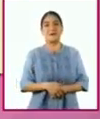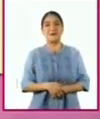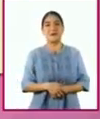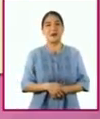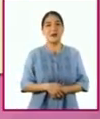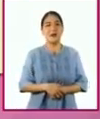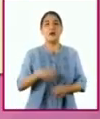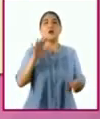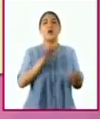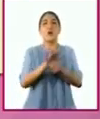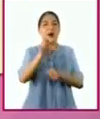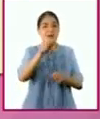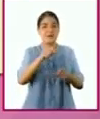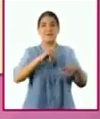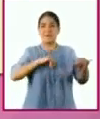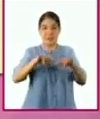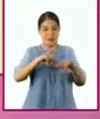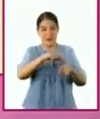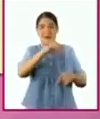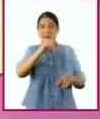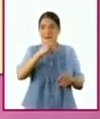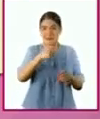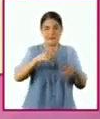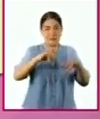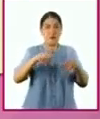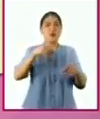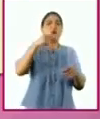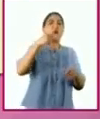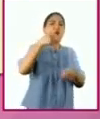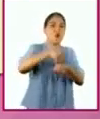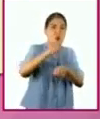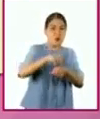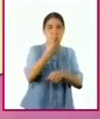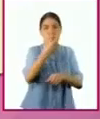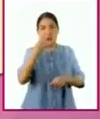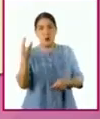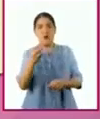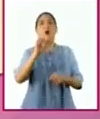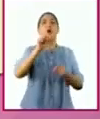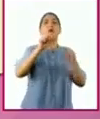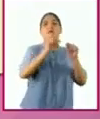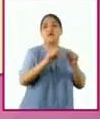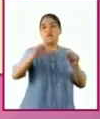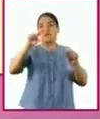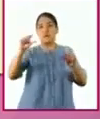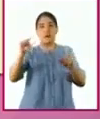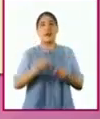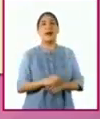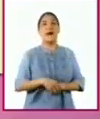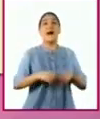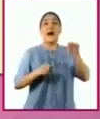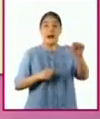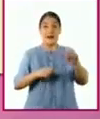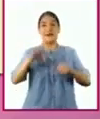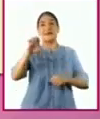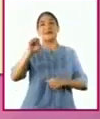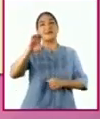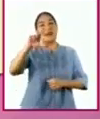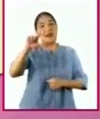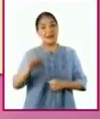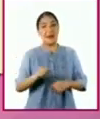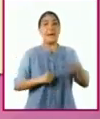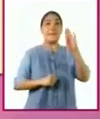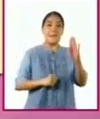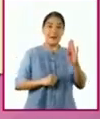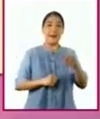¿Cuál elemento de los mapas puede ser numérico o gráfico? A. Escala.